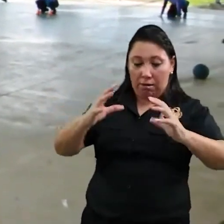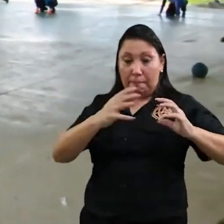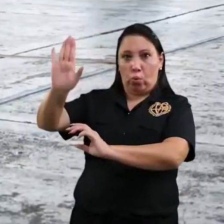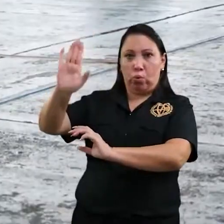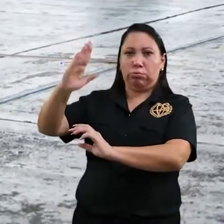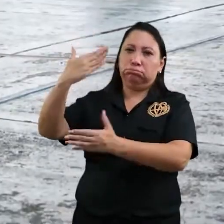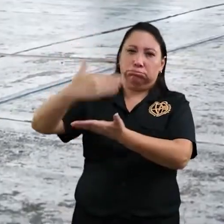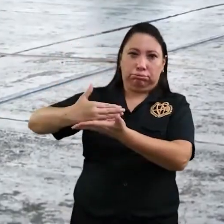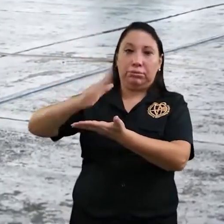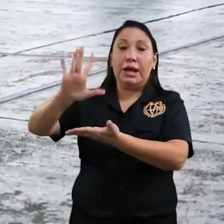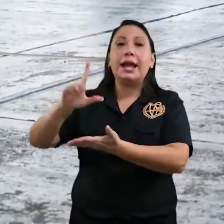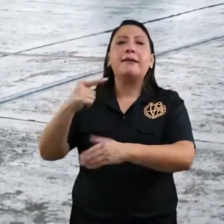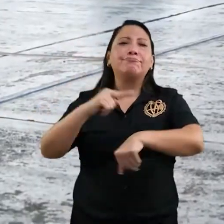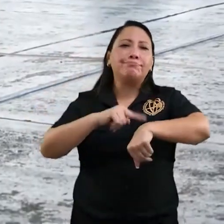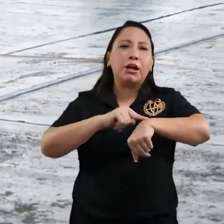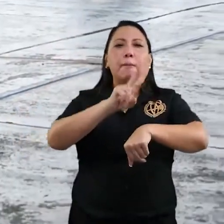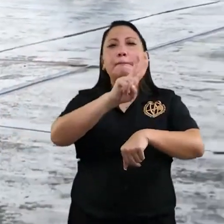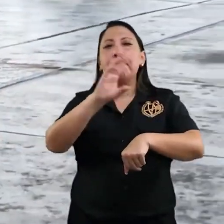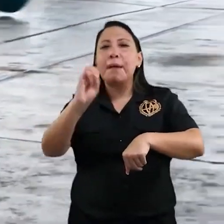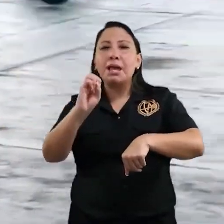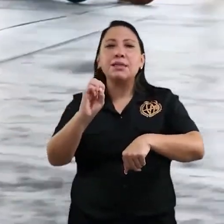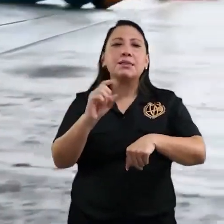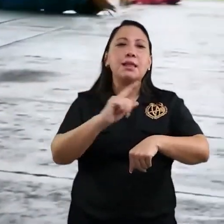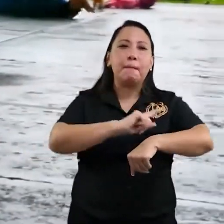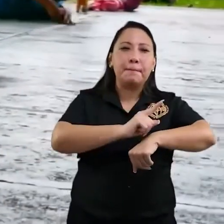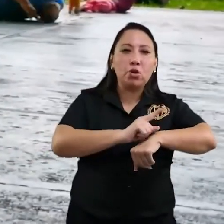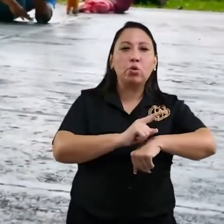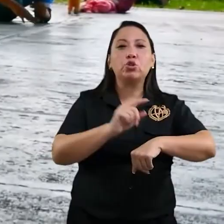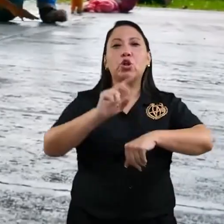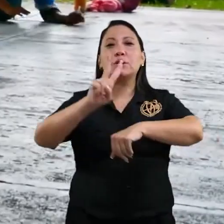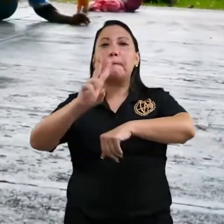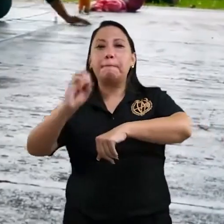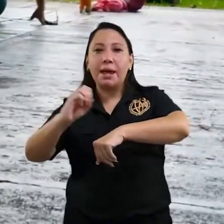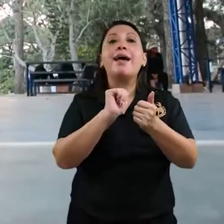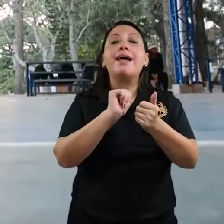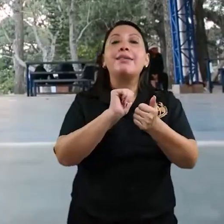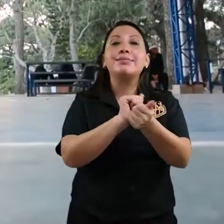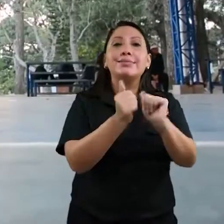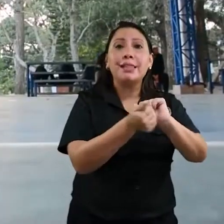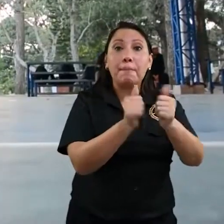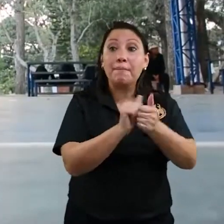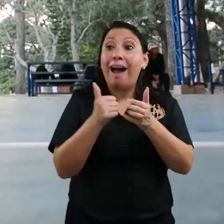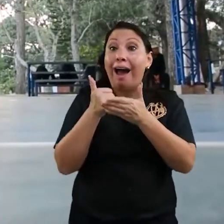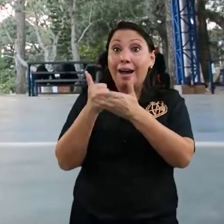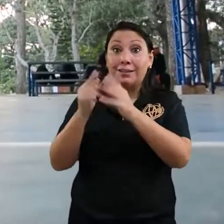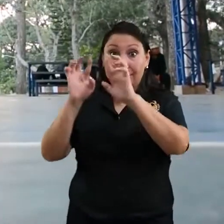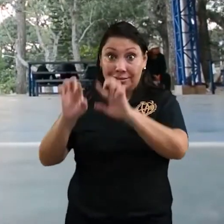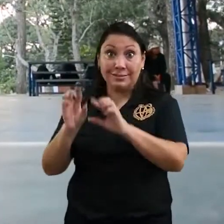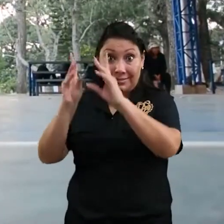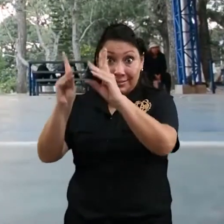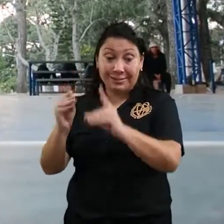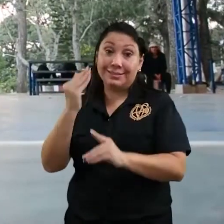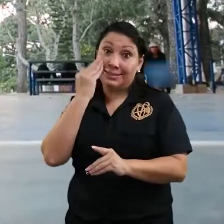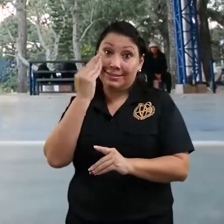del campo están marcadas en relieve para facilitar la orientación táctil de los